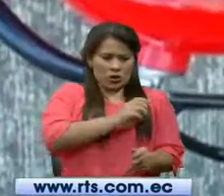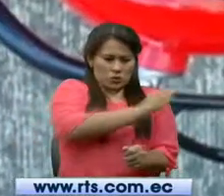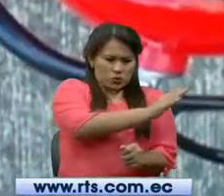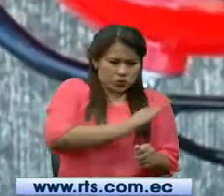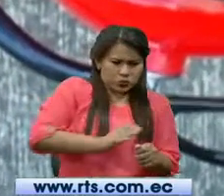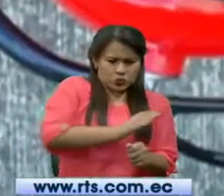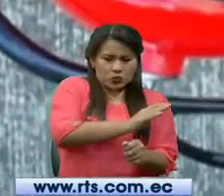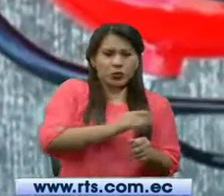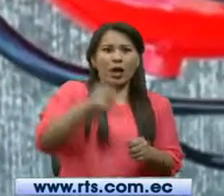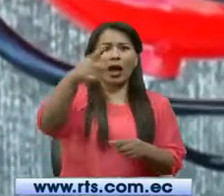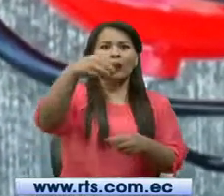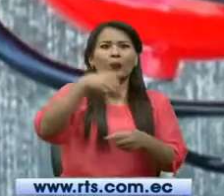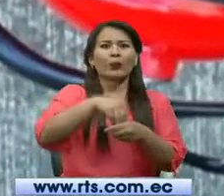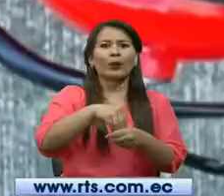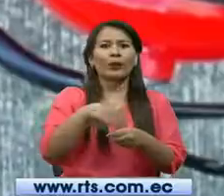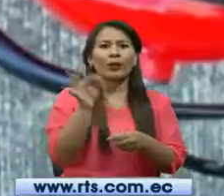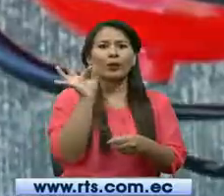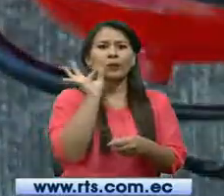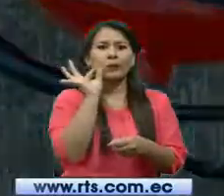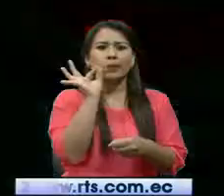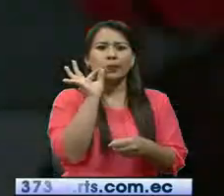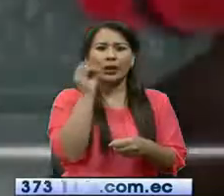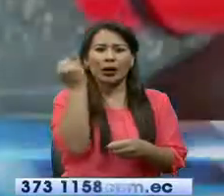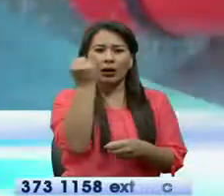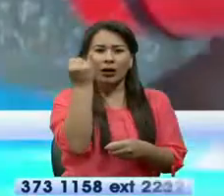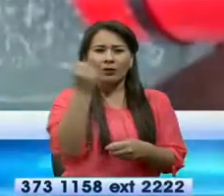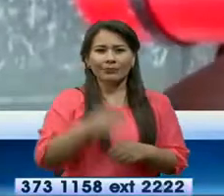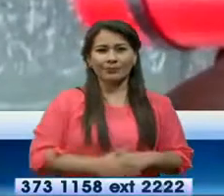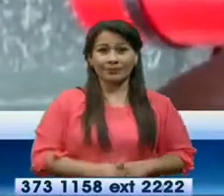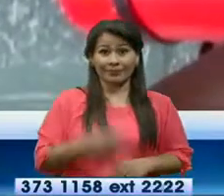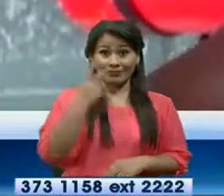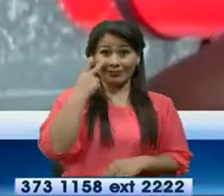interior encaletaron una sustancia verdosa.